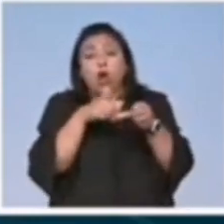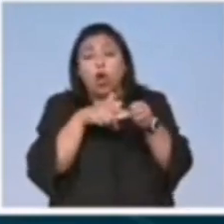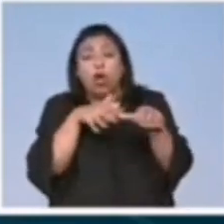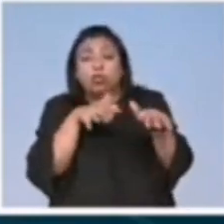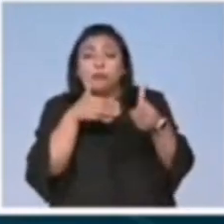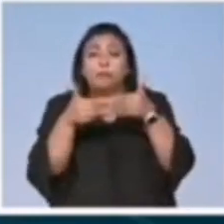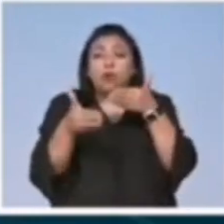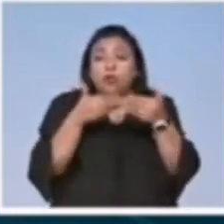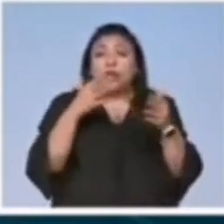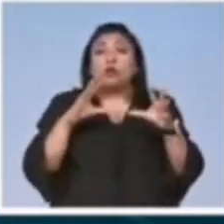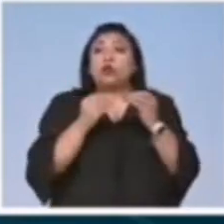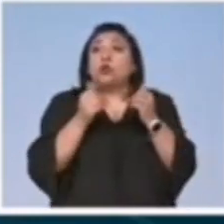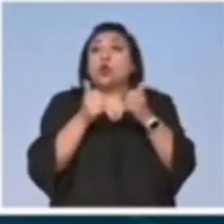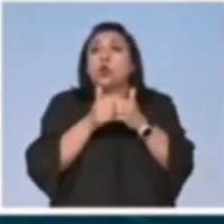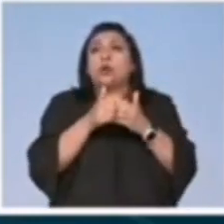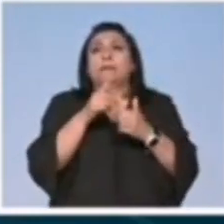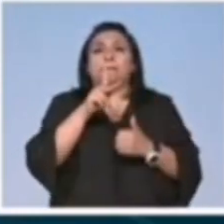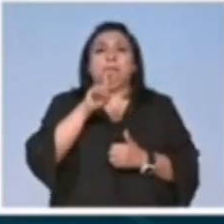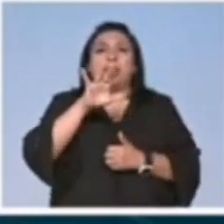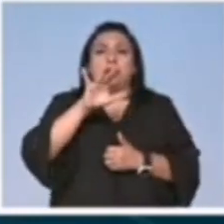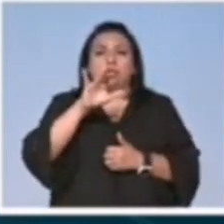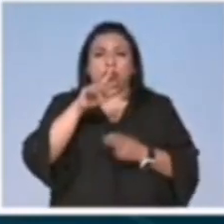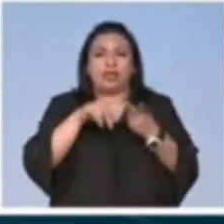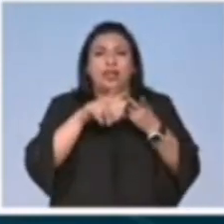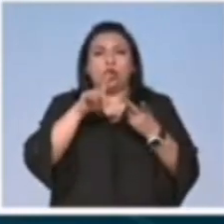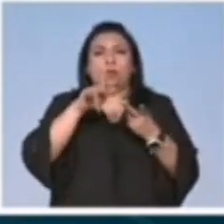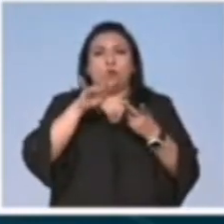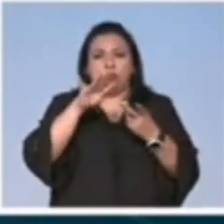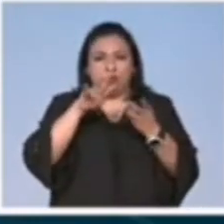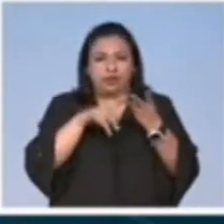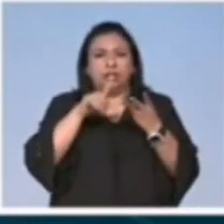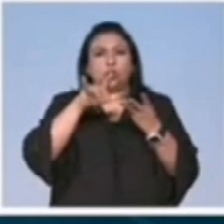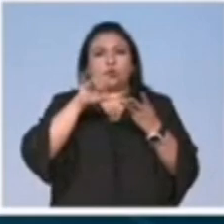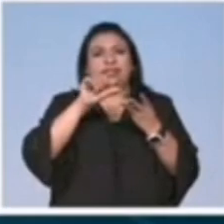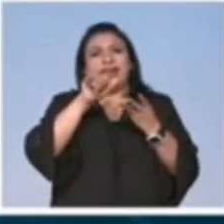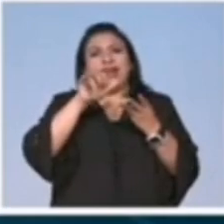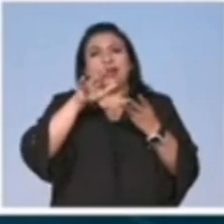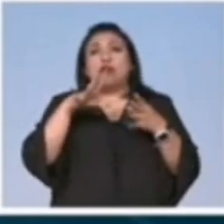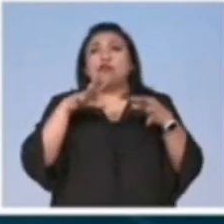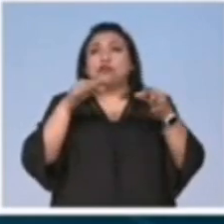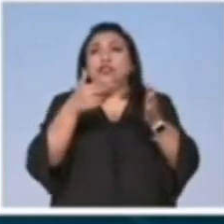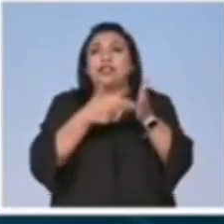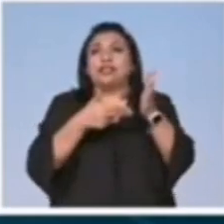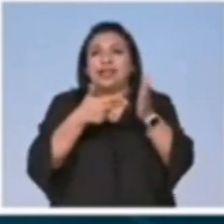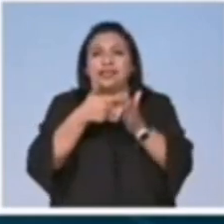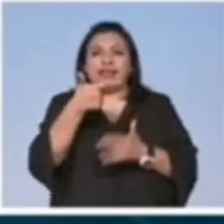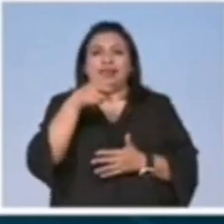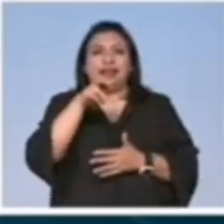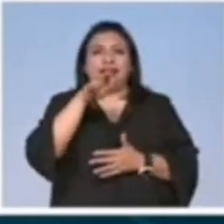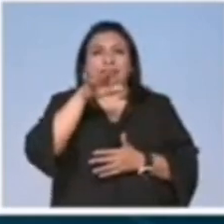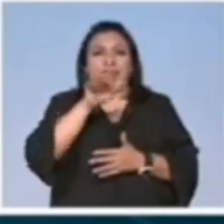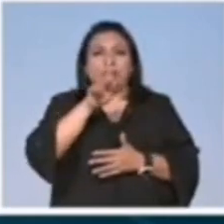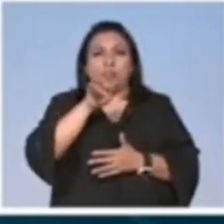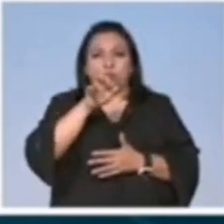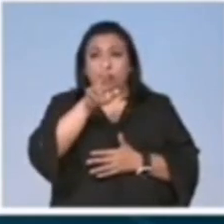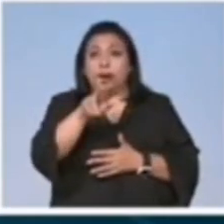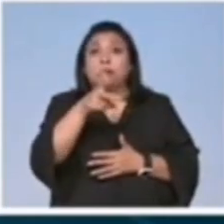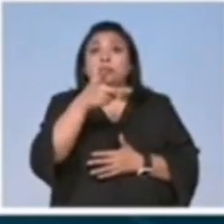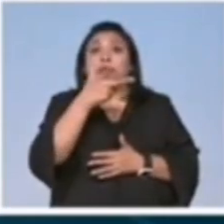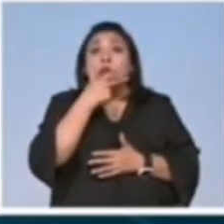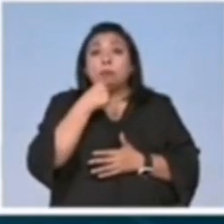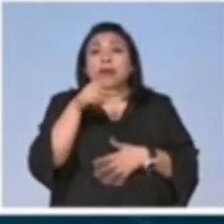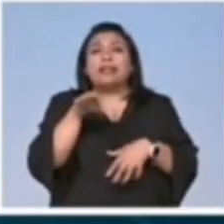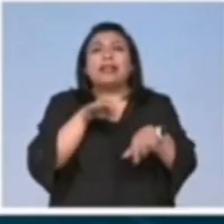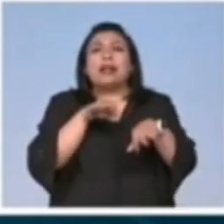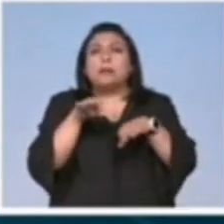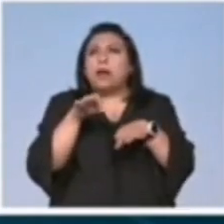modernidad y junto con Pablo O'Higgins, Leopoldo Méndez y Luis Arenal fundó el taller de la gráfica popular. Como grabador trabajó